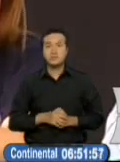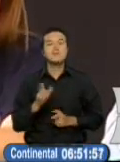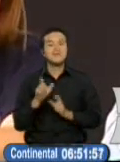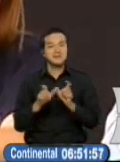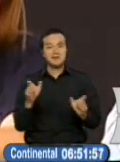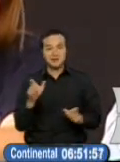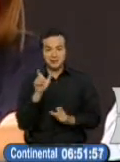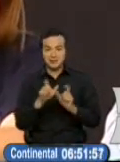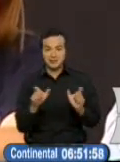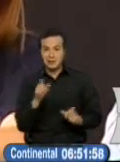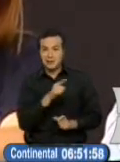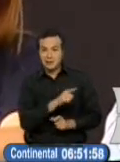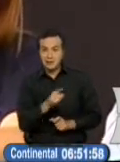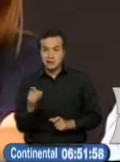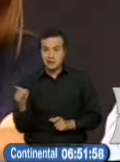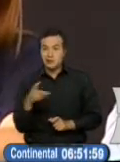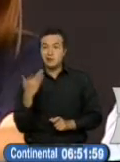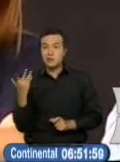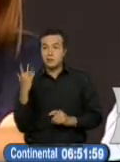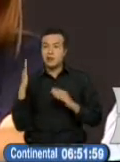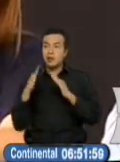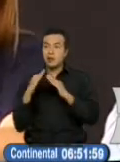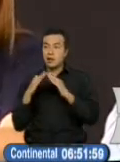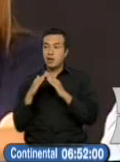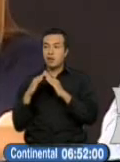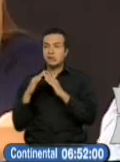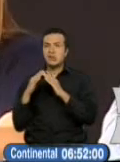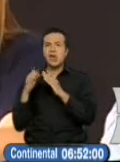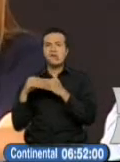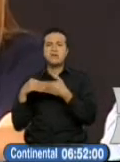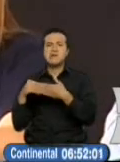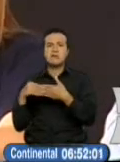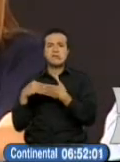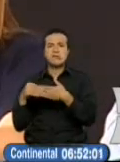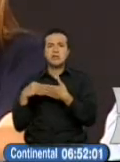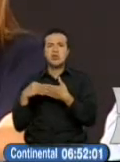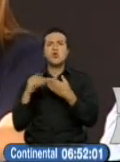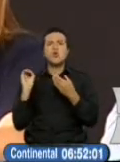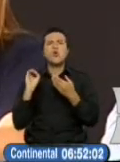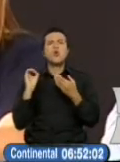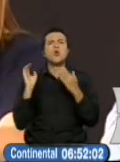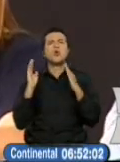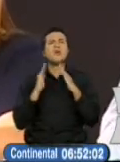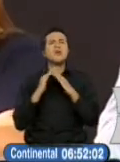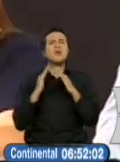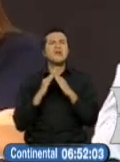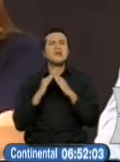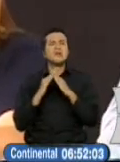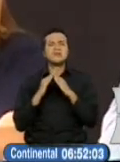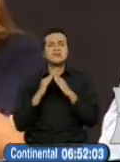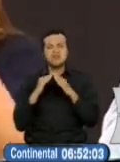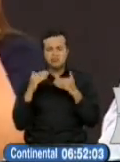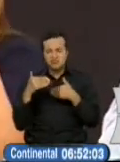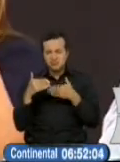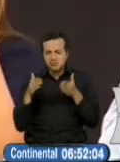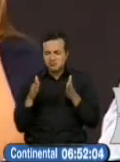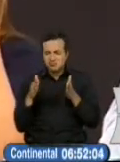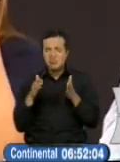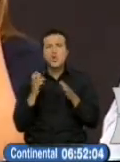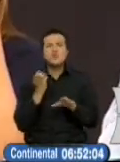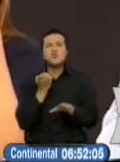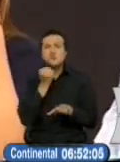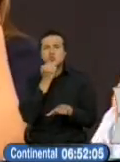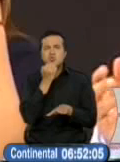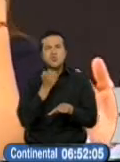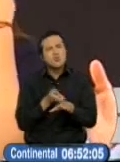personas dejen esas casas hechas de cartón o esas casas acomodadas en container,